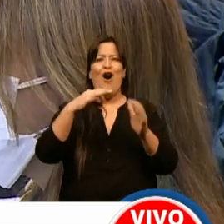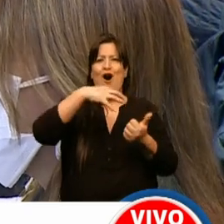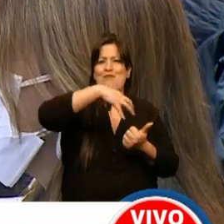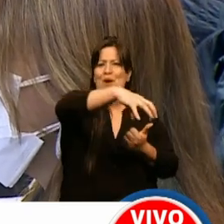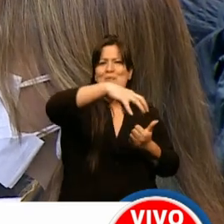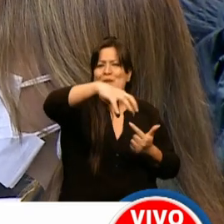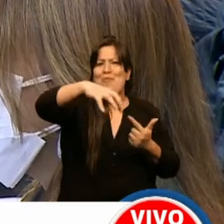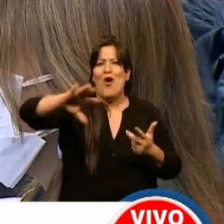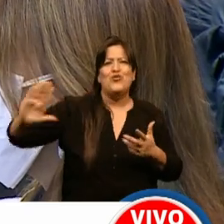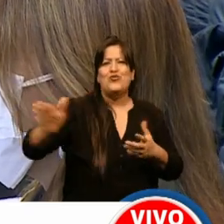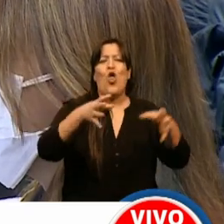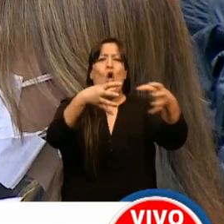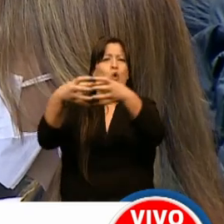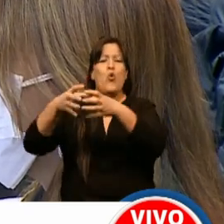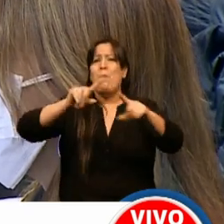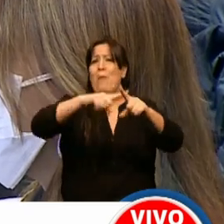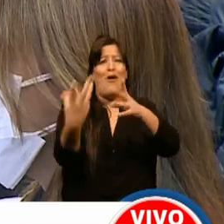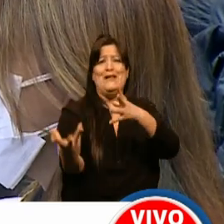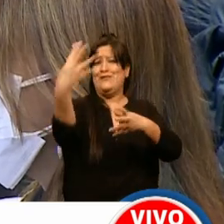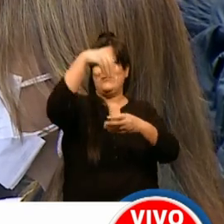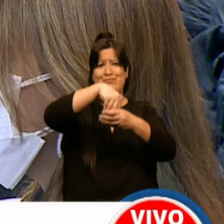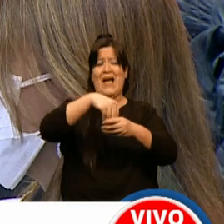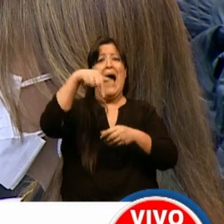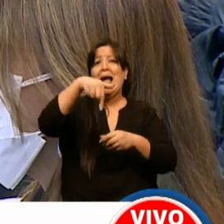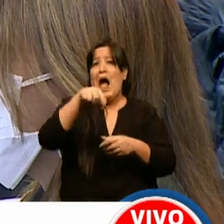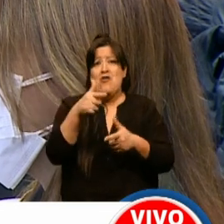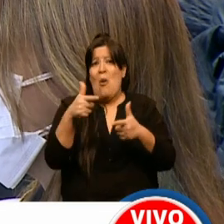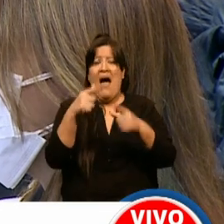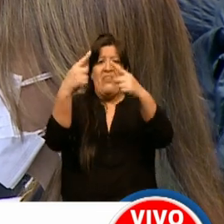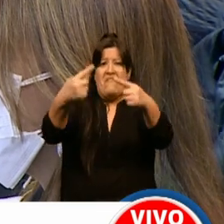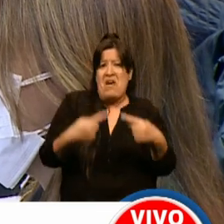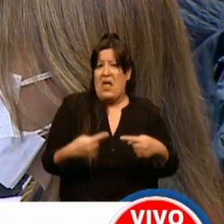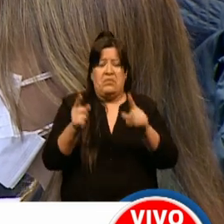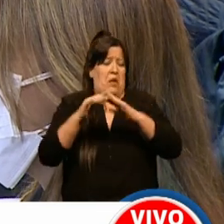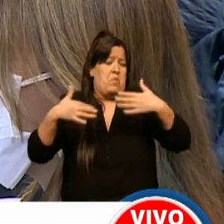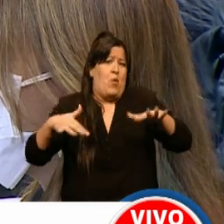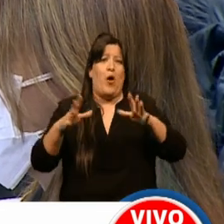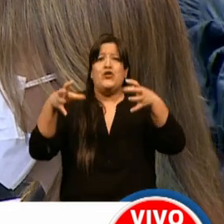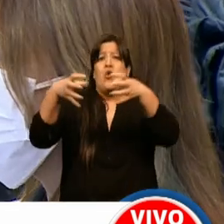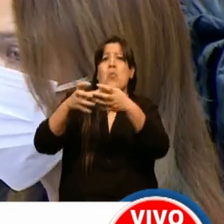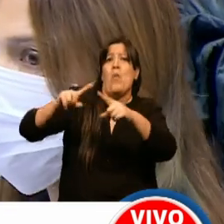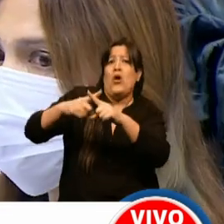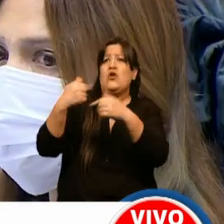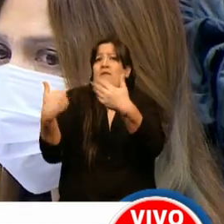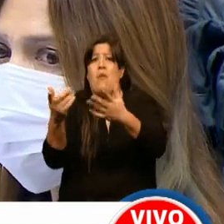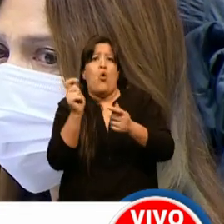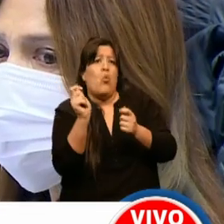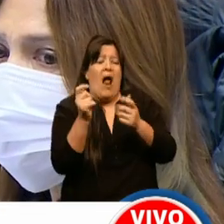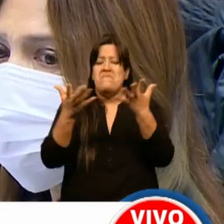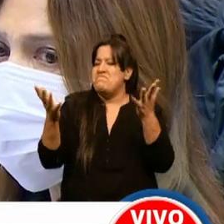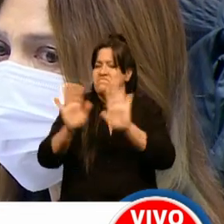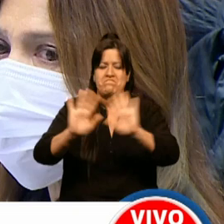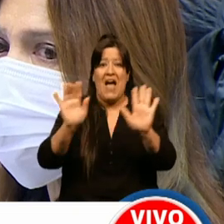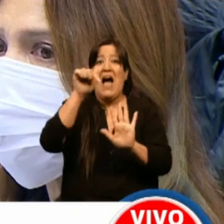atraviesen a todos los partidos partidos políticos acá no hay diferencias acá no importa de qué signo político seamos acá lo que